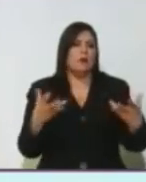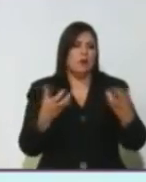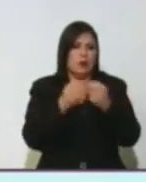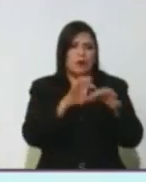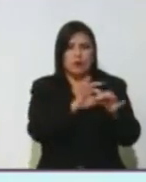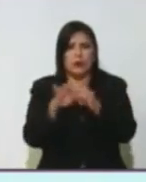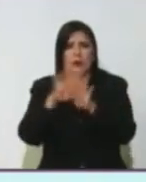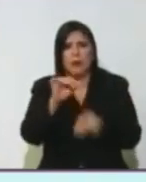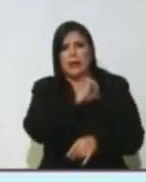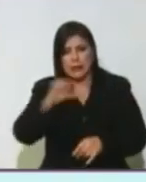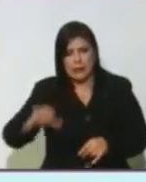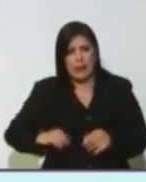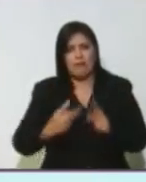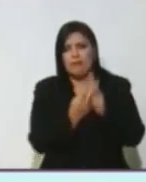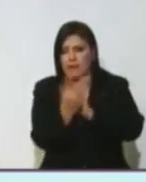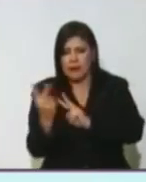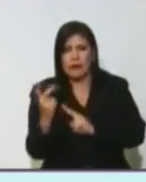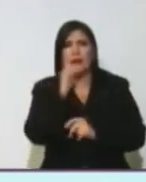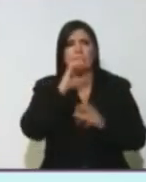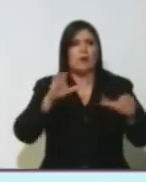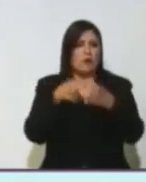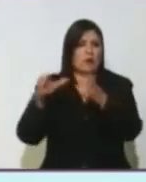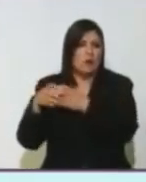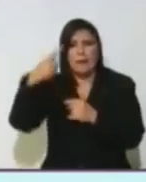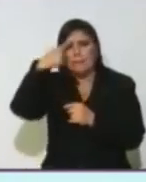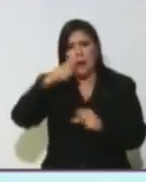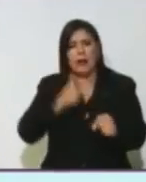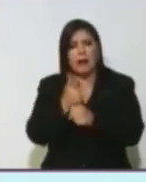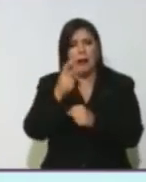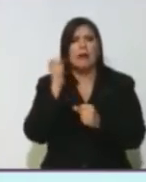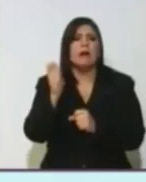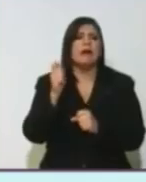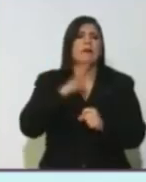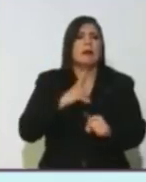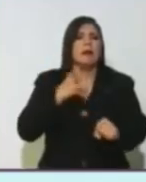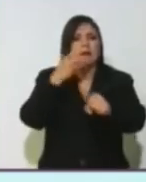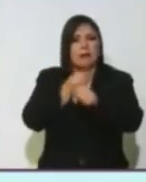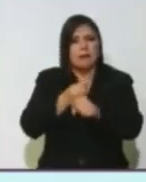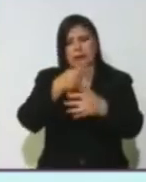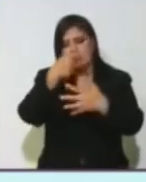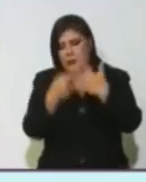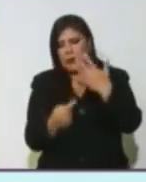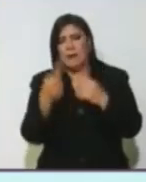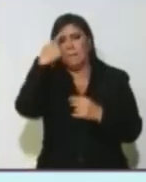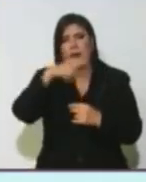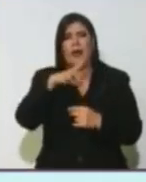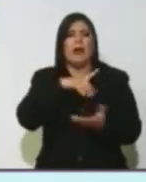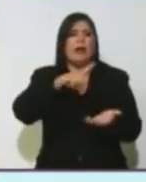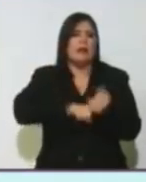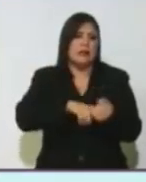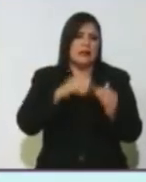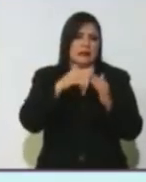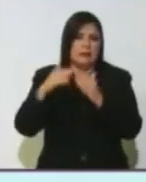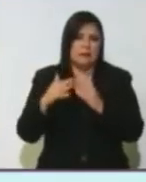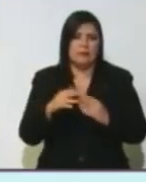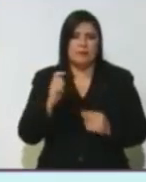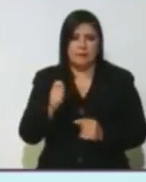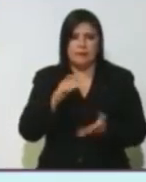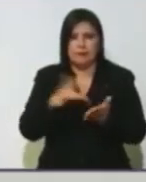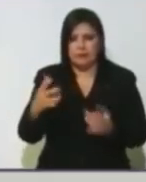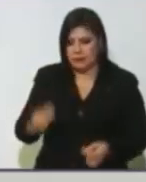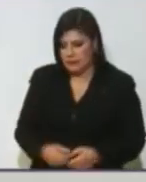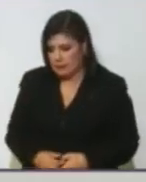comunidades junto con los vecinos para poder hacer las detecciones y las reparaciones necesarias hacia dentro de los hogares muy bien muchas